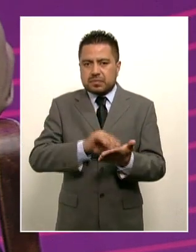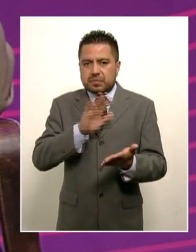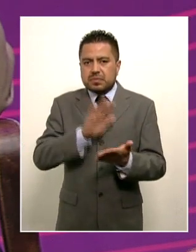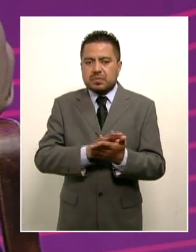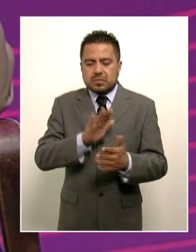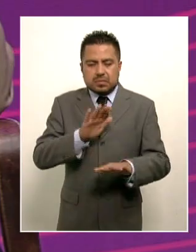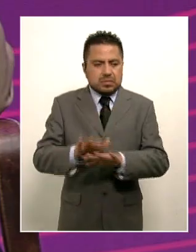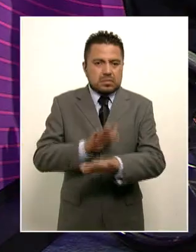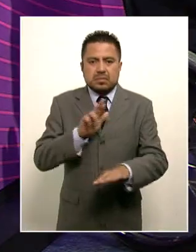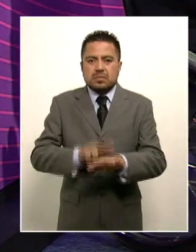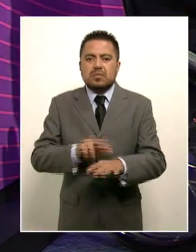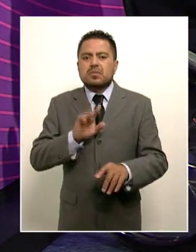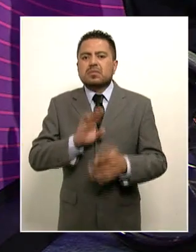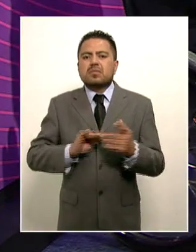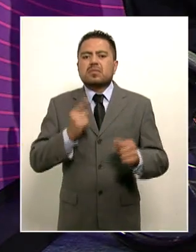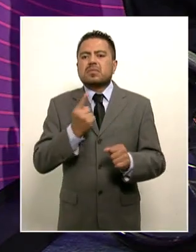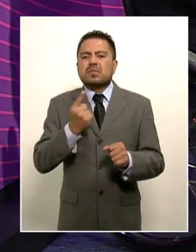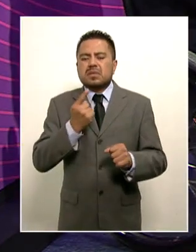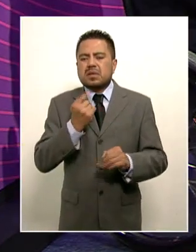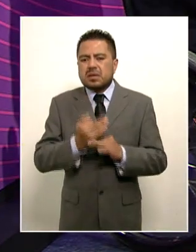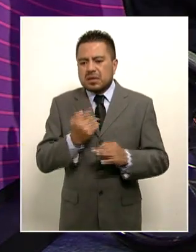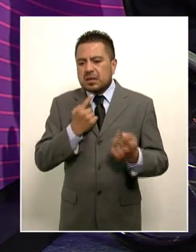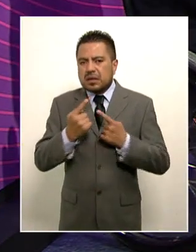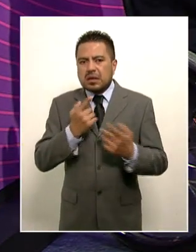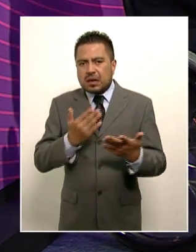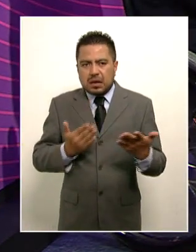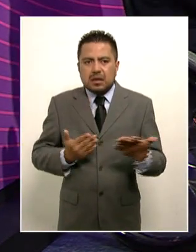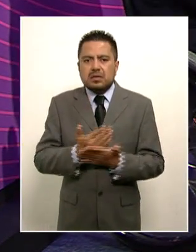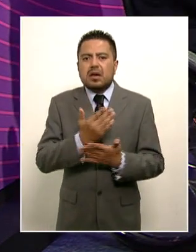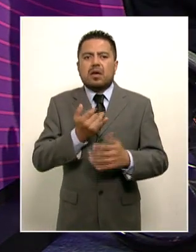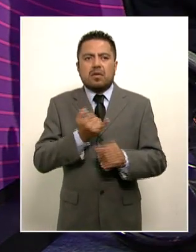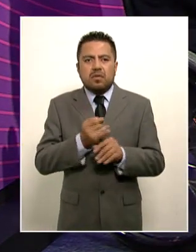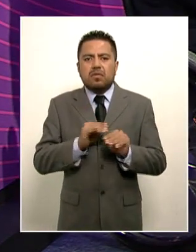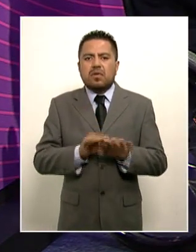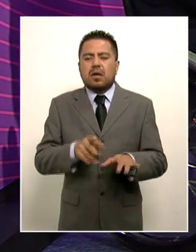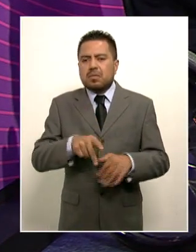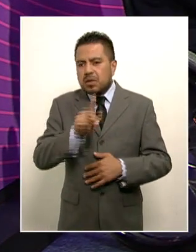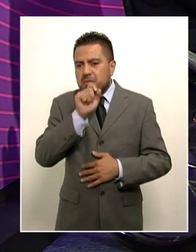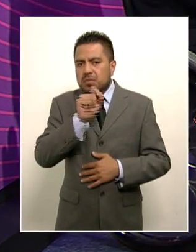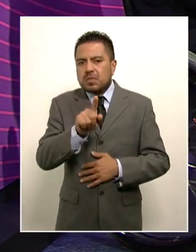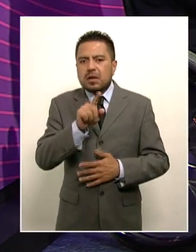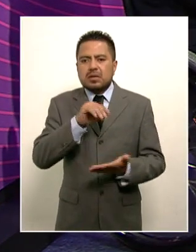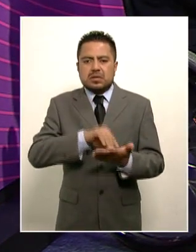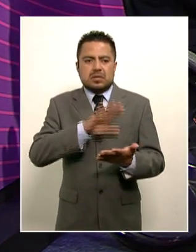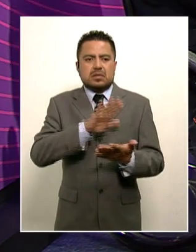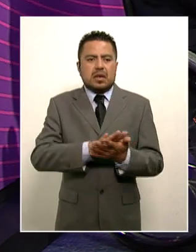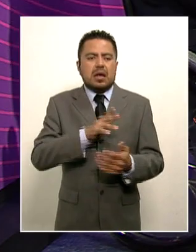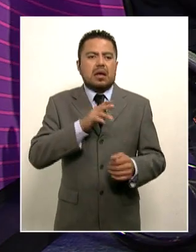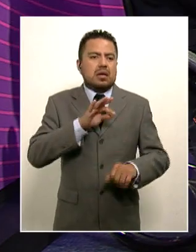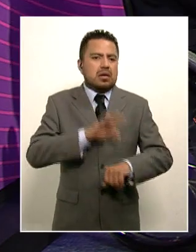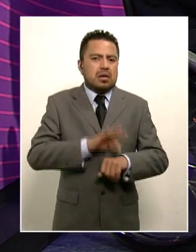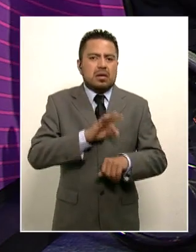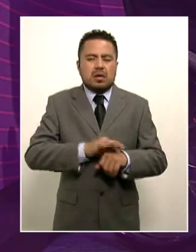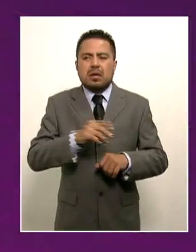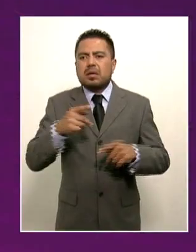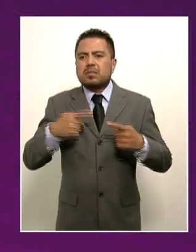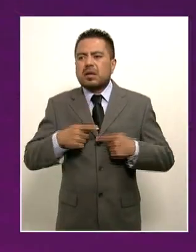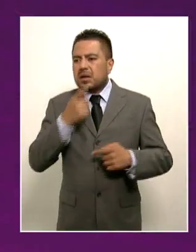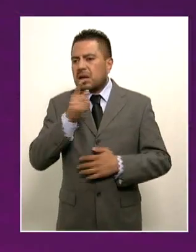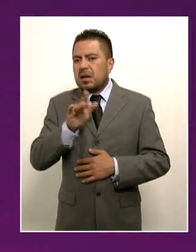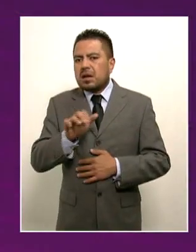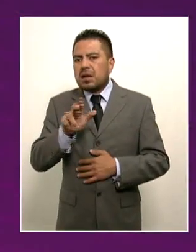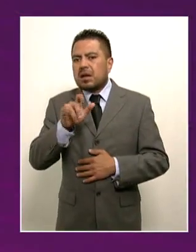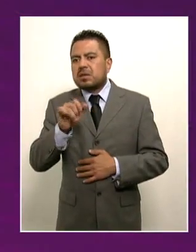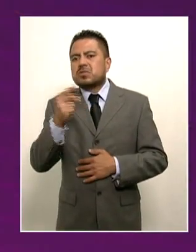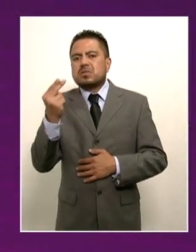agenda enorme porque hablamos de acceder a la información, pero también tener una cita médica donde la persona, decía Carlos, la